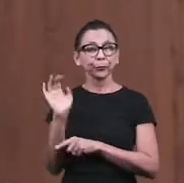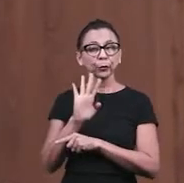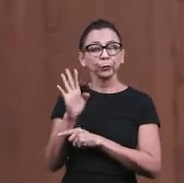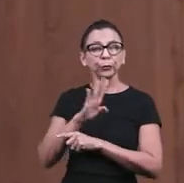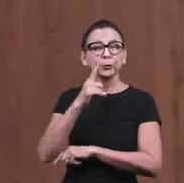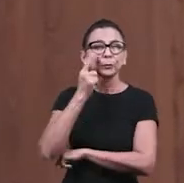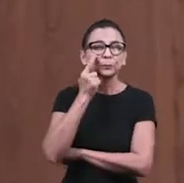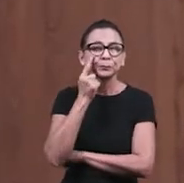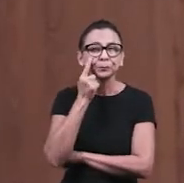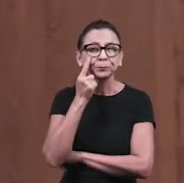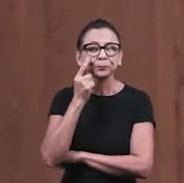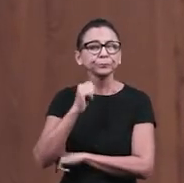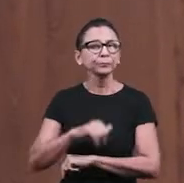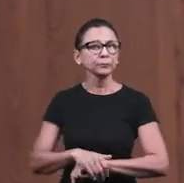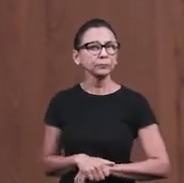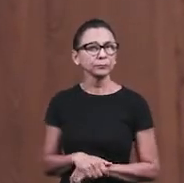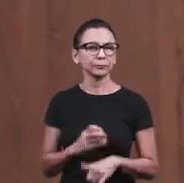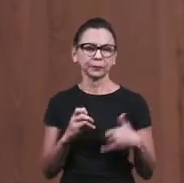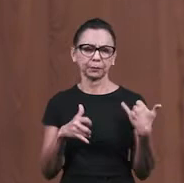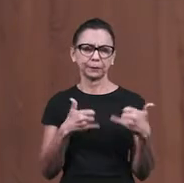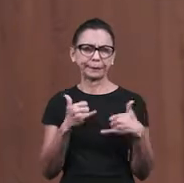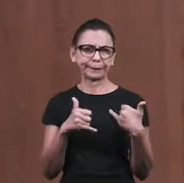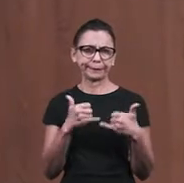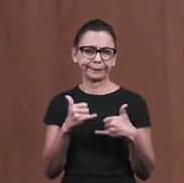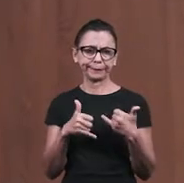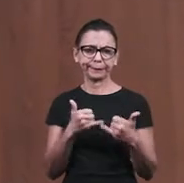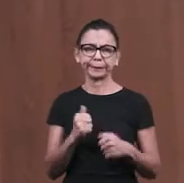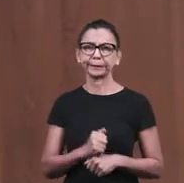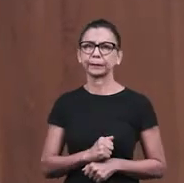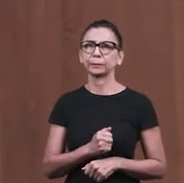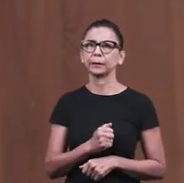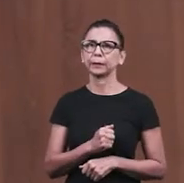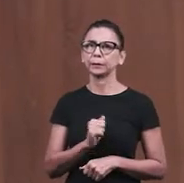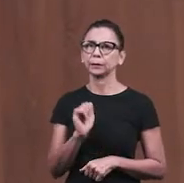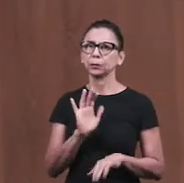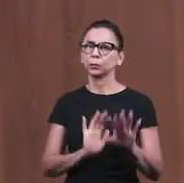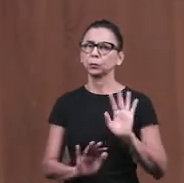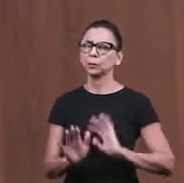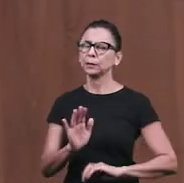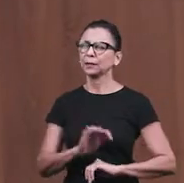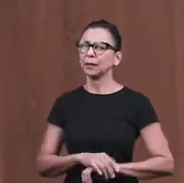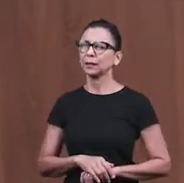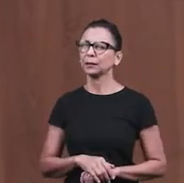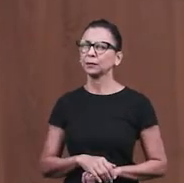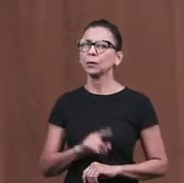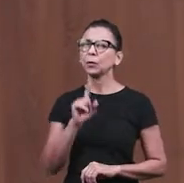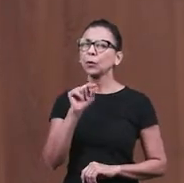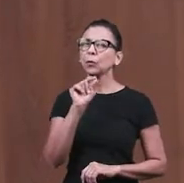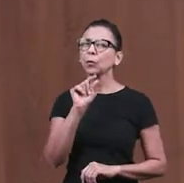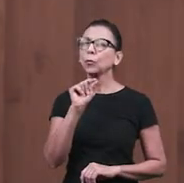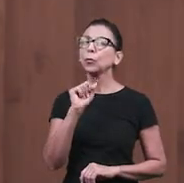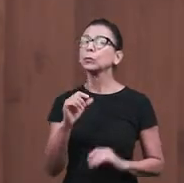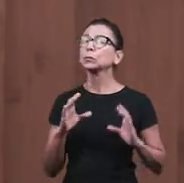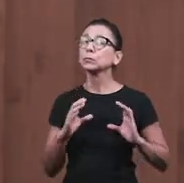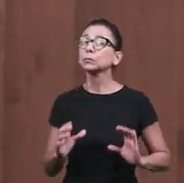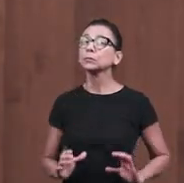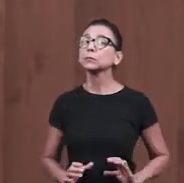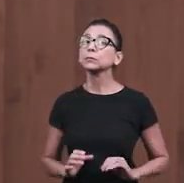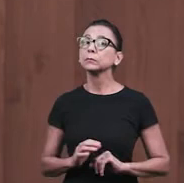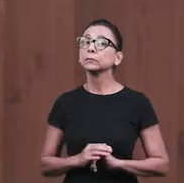los juegos que haces. ¿Serán que ellas enseñan cosas que entristecen al Señor? Piensen.